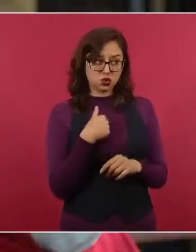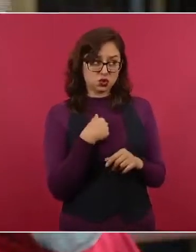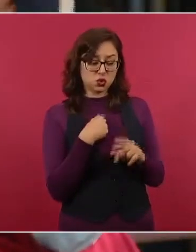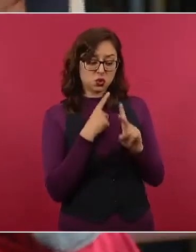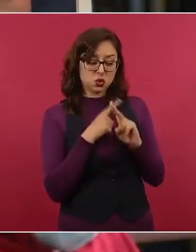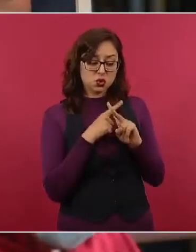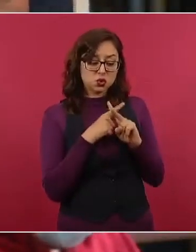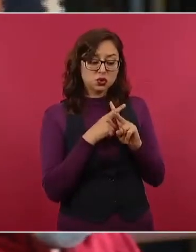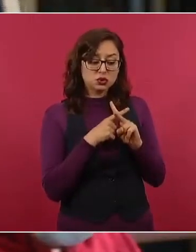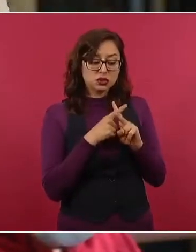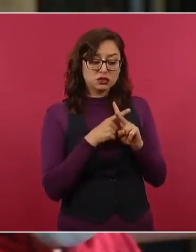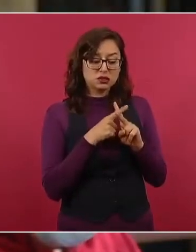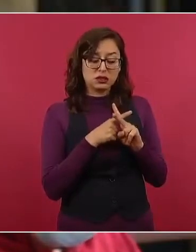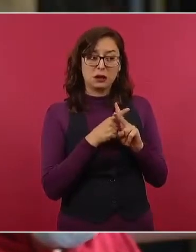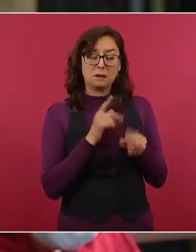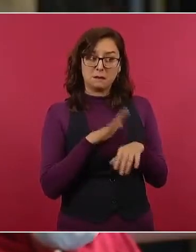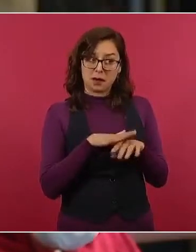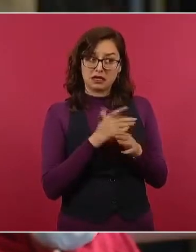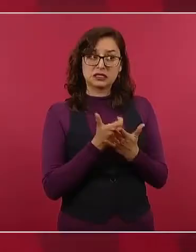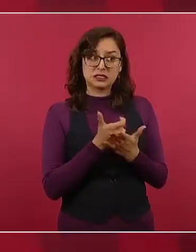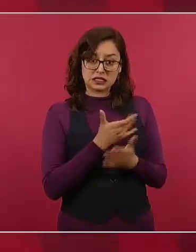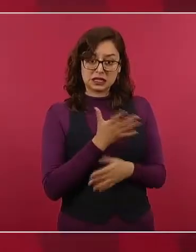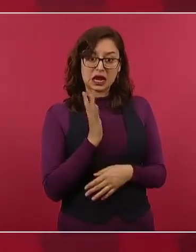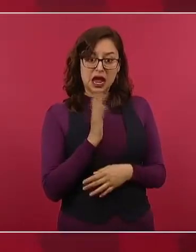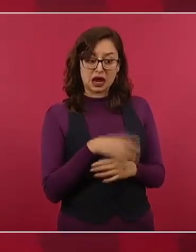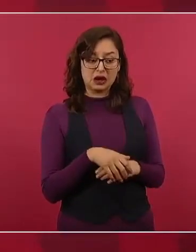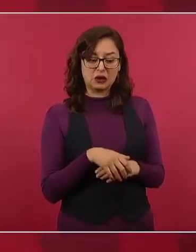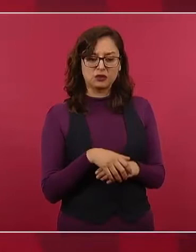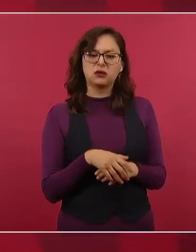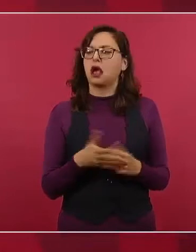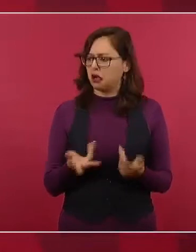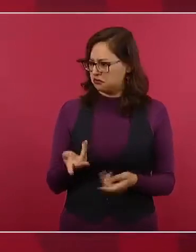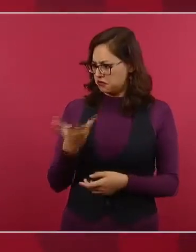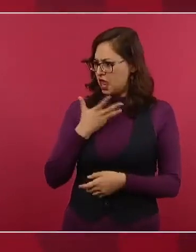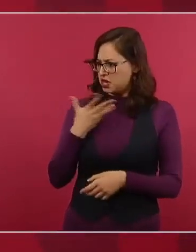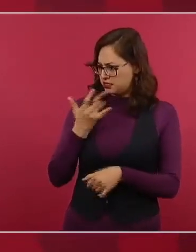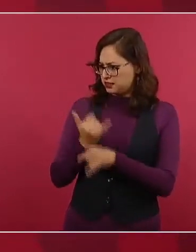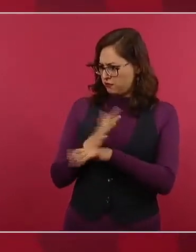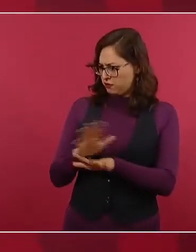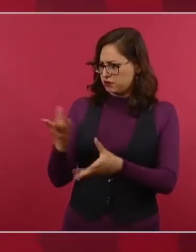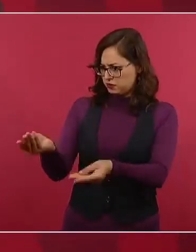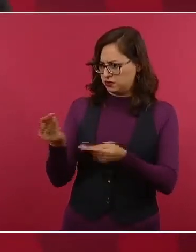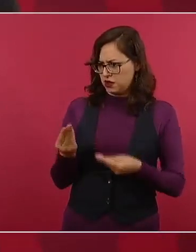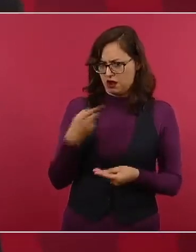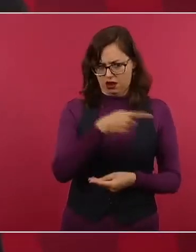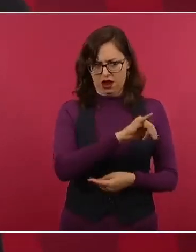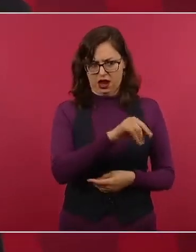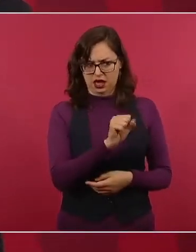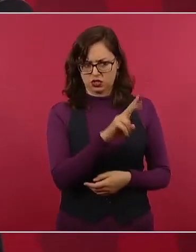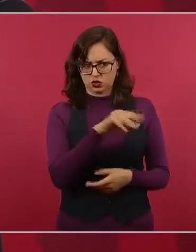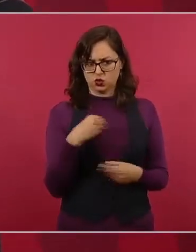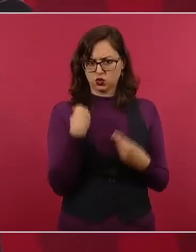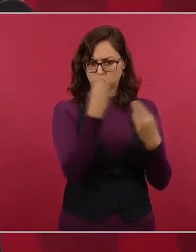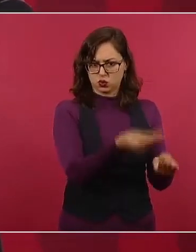caro por el traslado por carretera. Sí, incluso si lo tienes, Sí, entrégaselo a Jesús y nosotros se